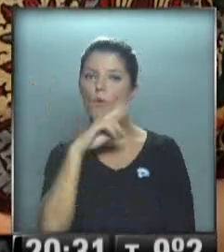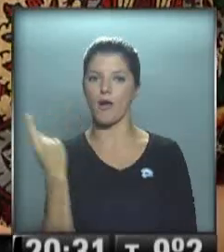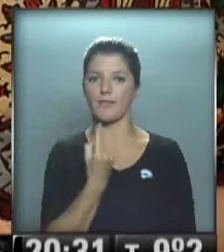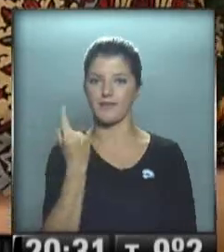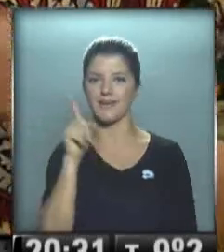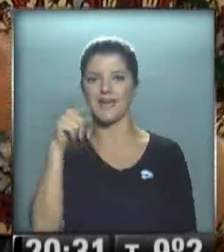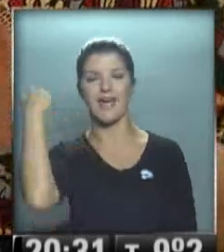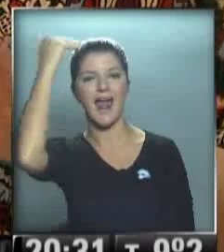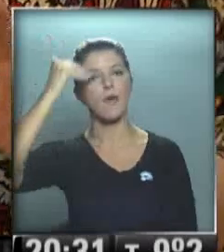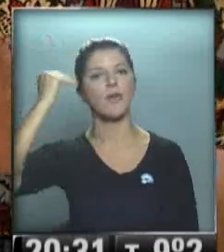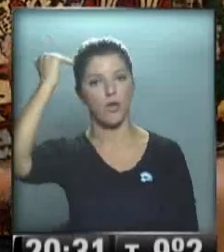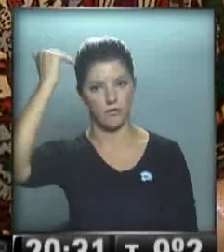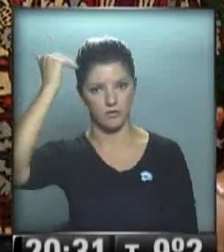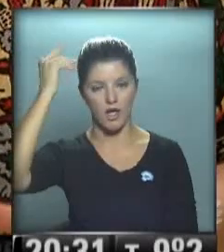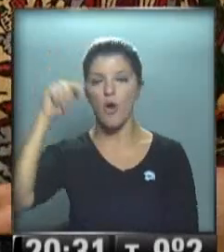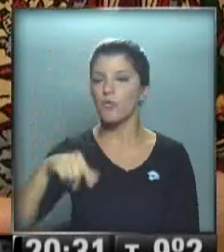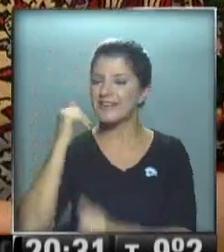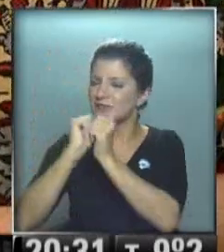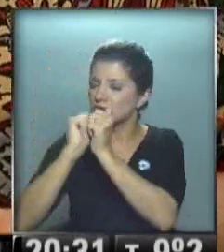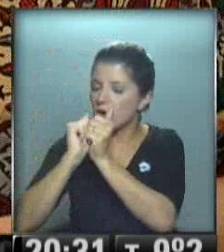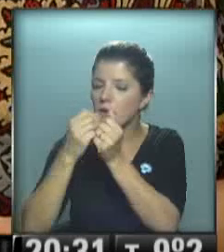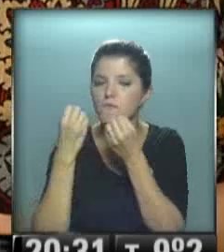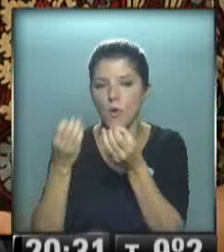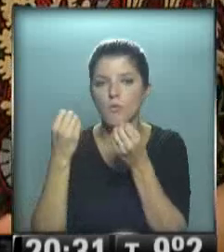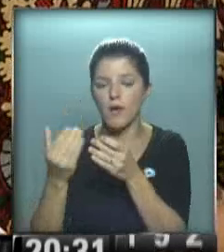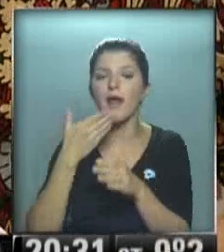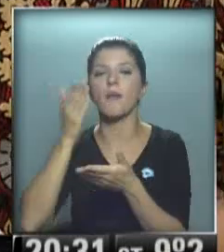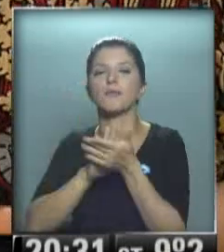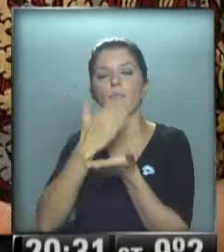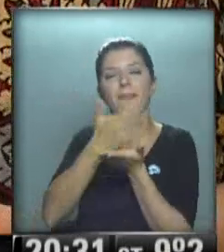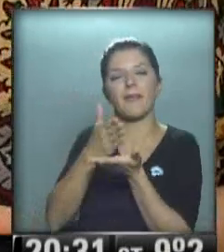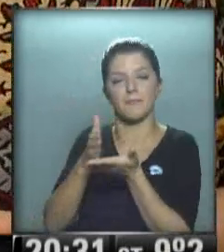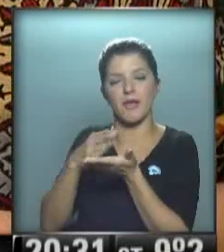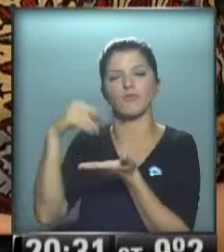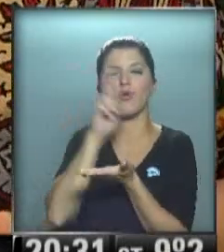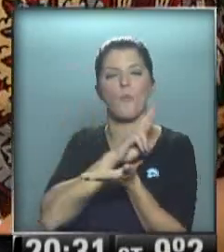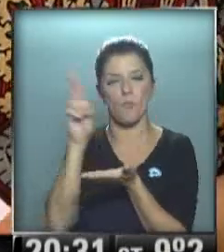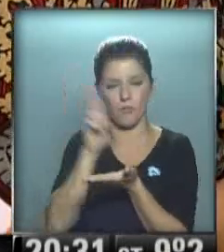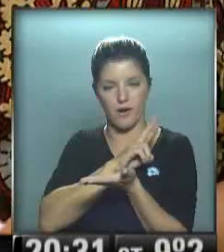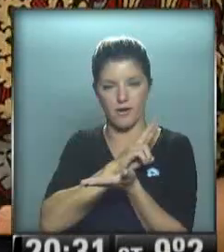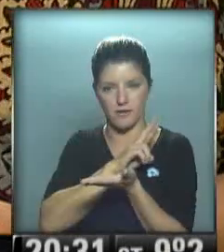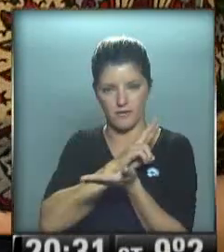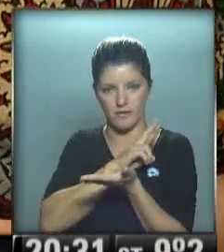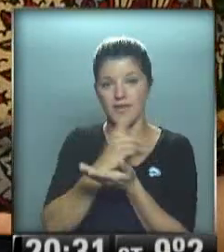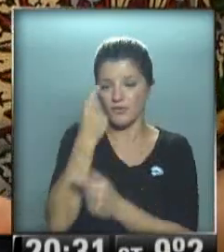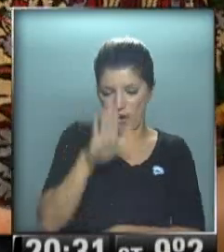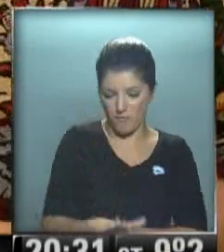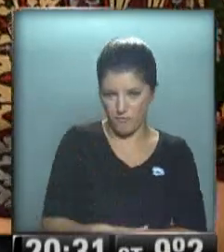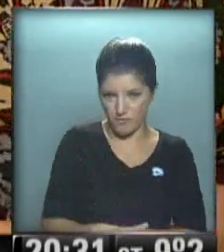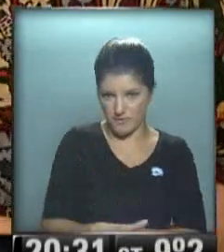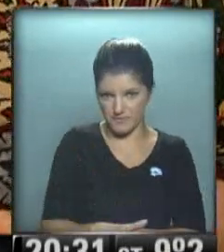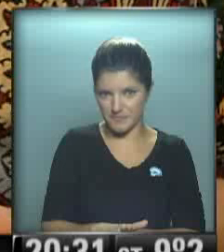Arabia Saudita una historia fascinante sobre lo que es la discriminación de la mujer en la historia de una chiquita que se llama